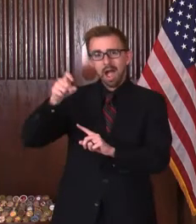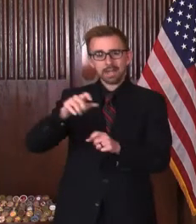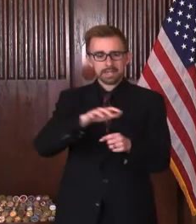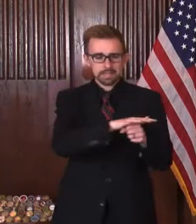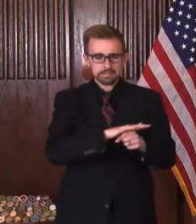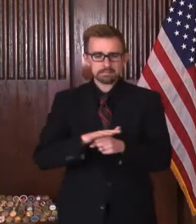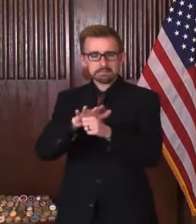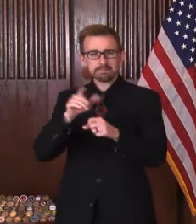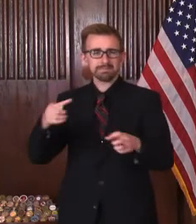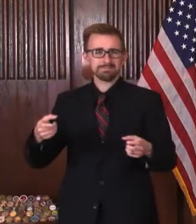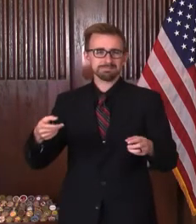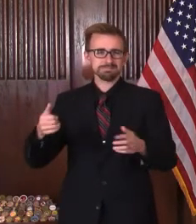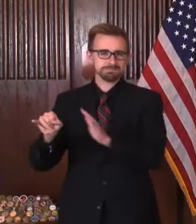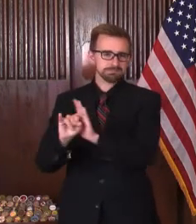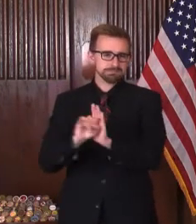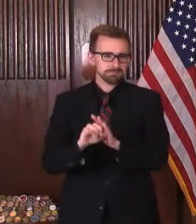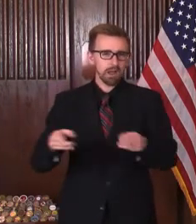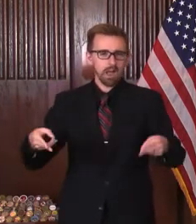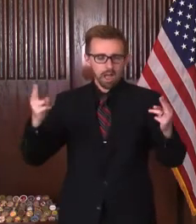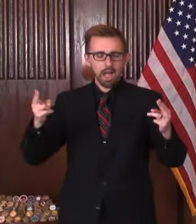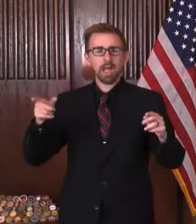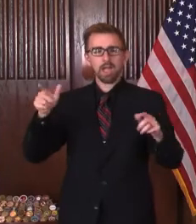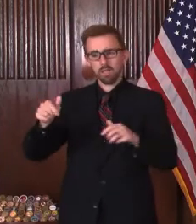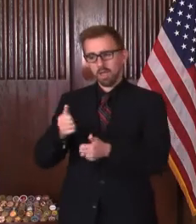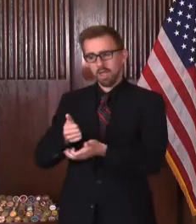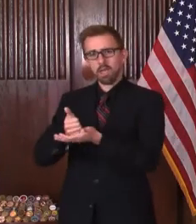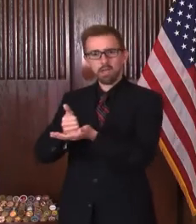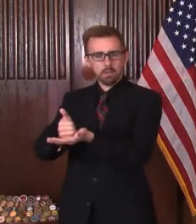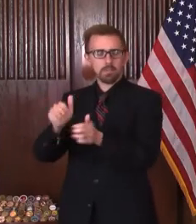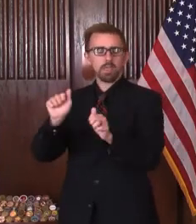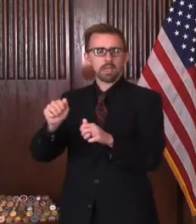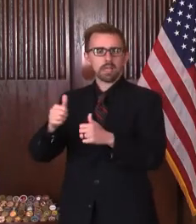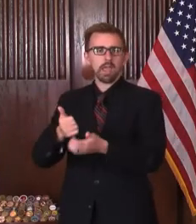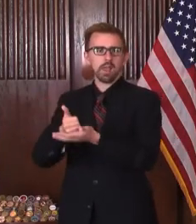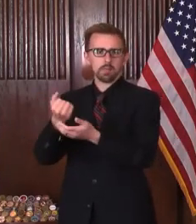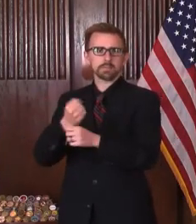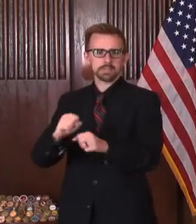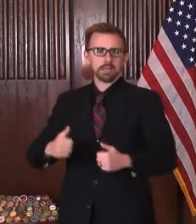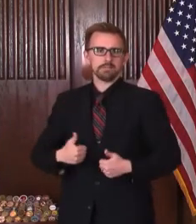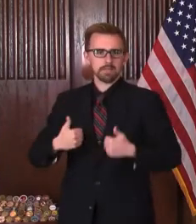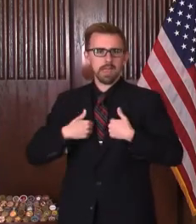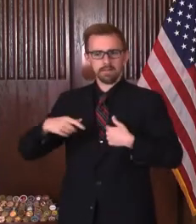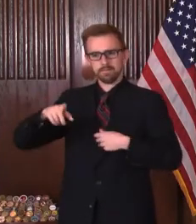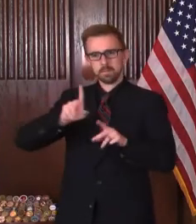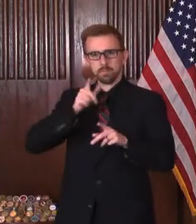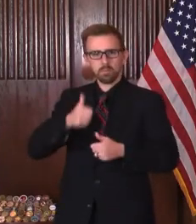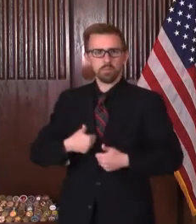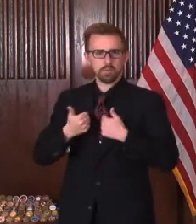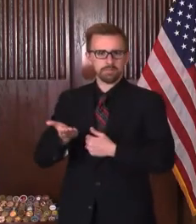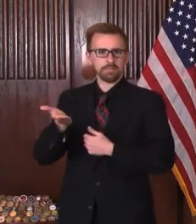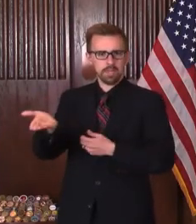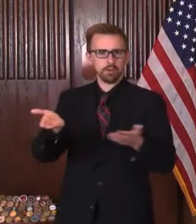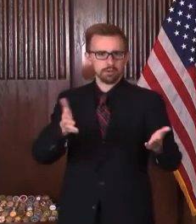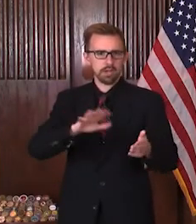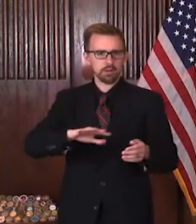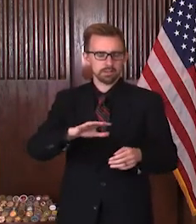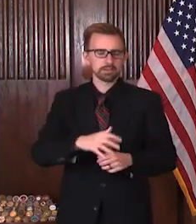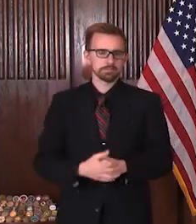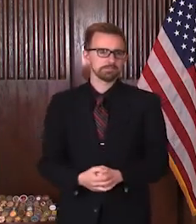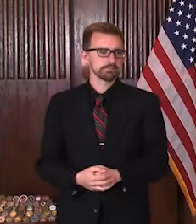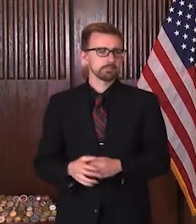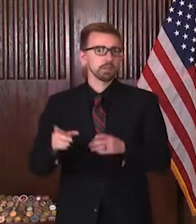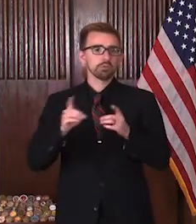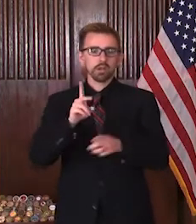con coronavirus en la cara el día de hoy, más o menos podemos esperar que vamos a empezar a sentir síntomas, si es que vamos a ser de